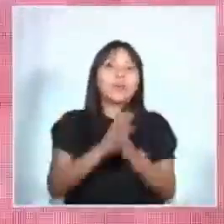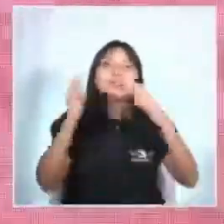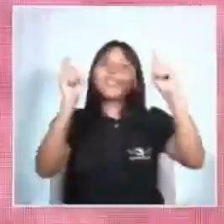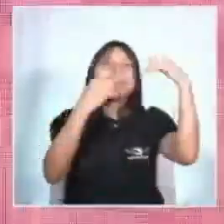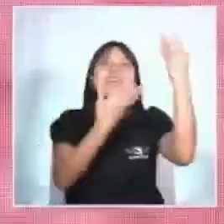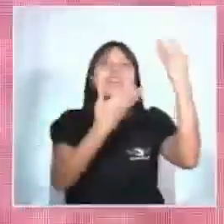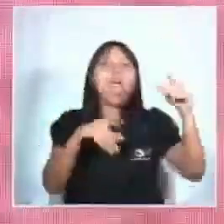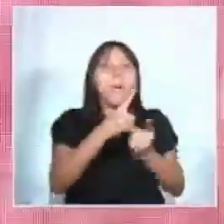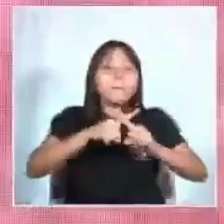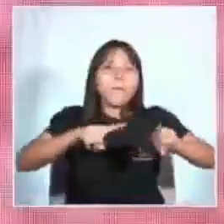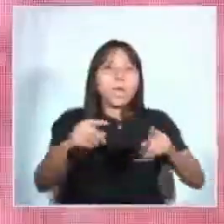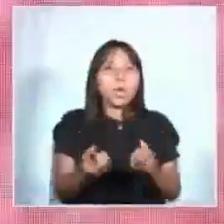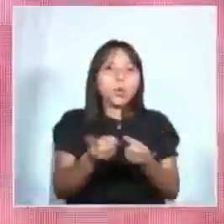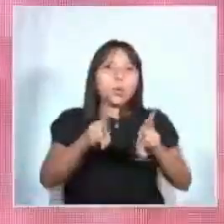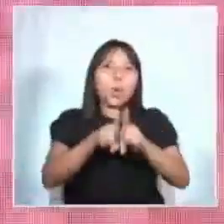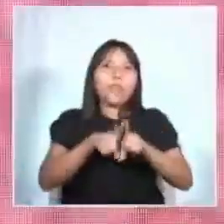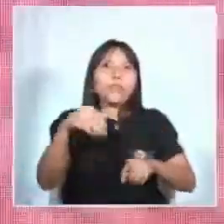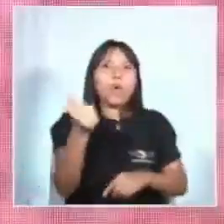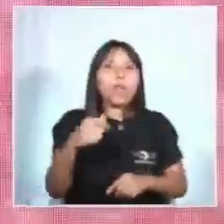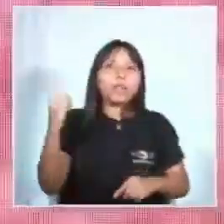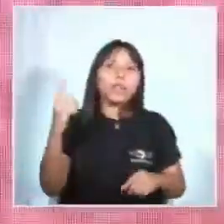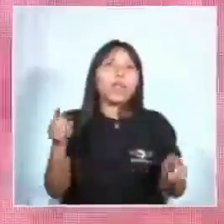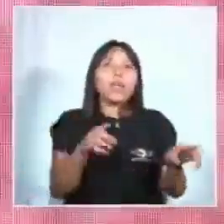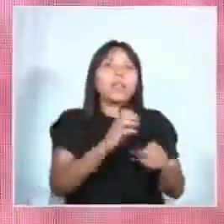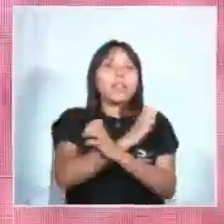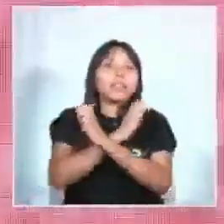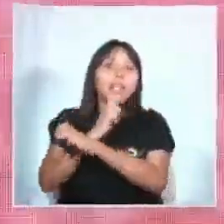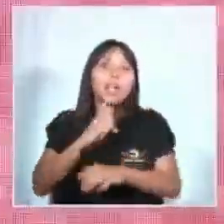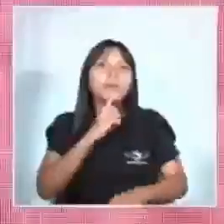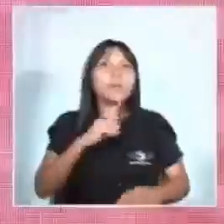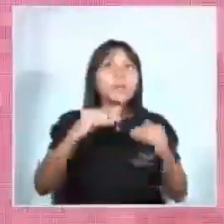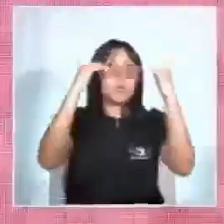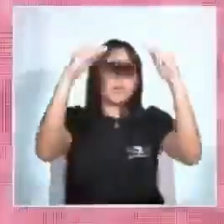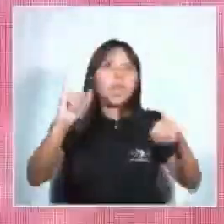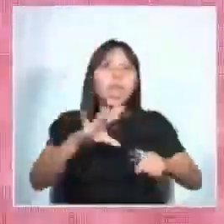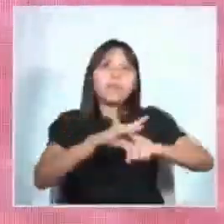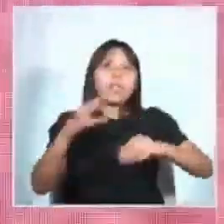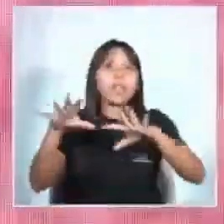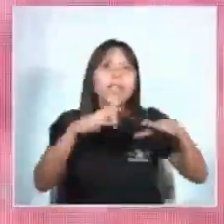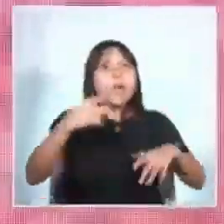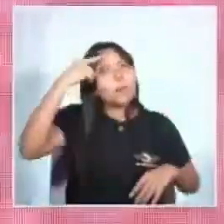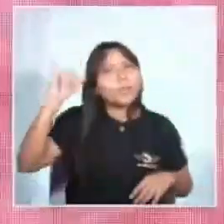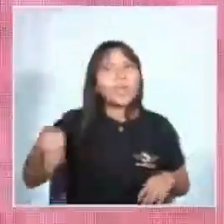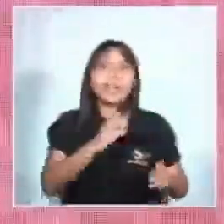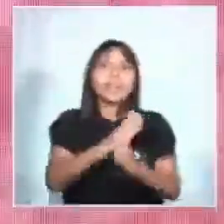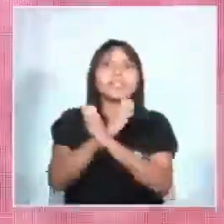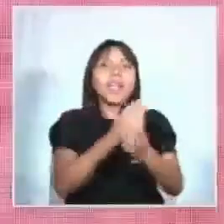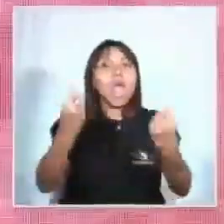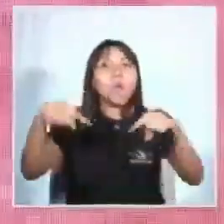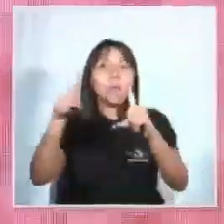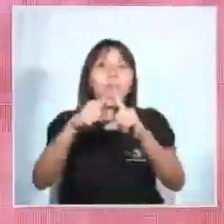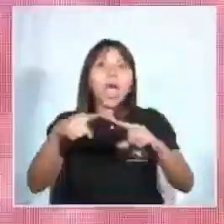Pero cuando alguien esclavo es promovido, la tierra tiembla. Porque el esclavo va